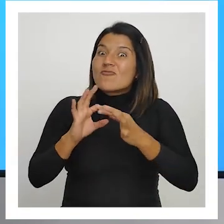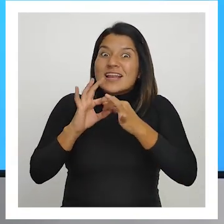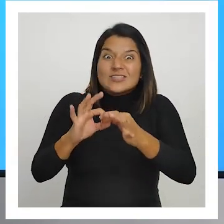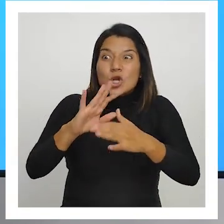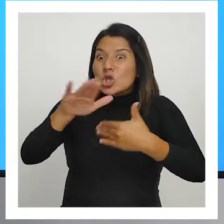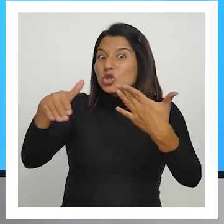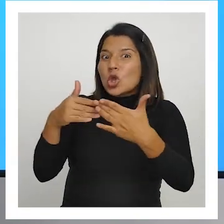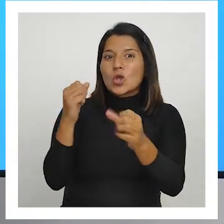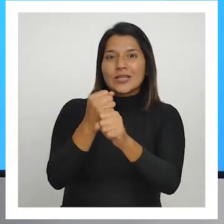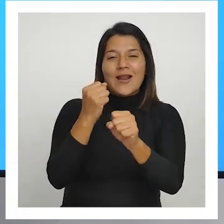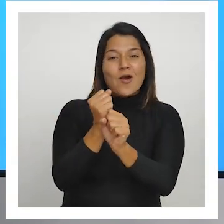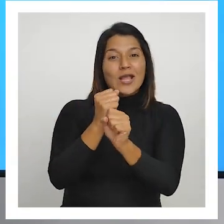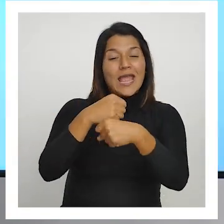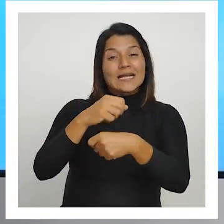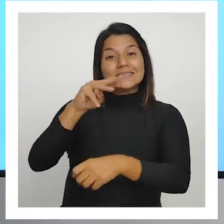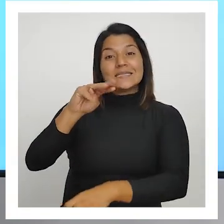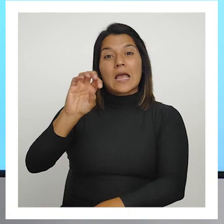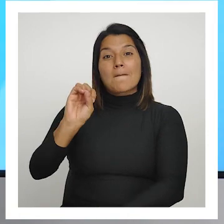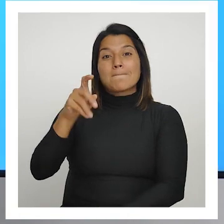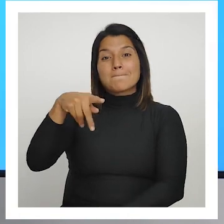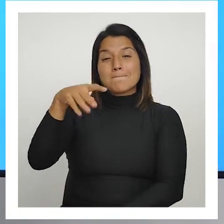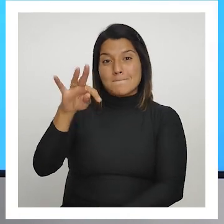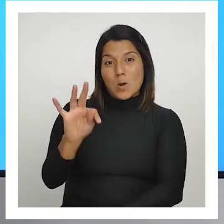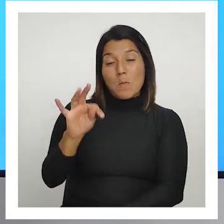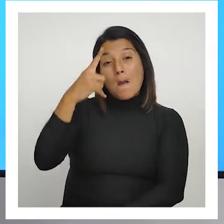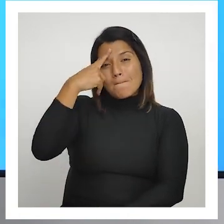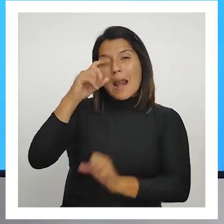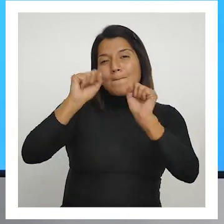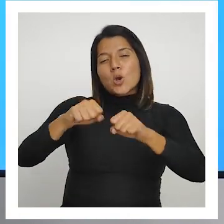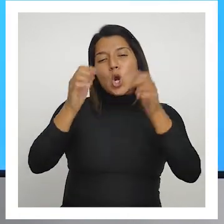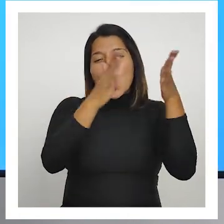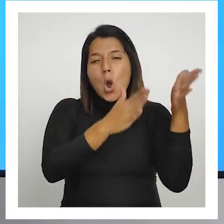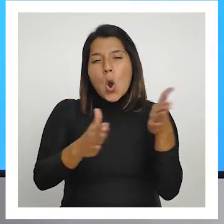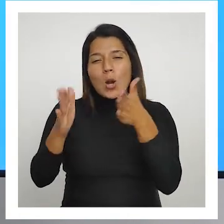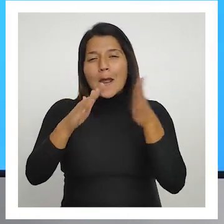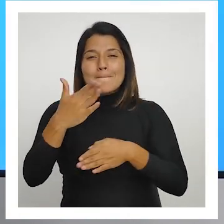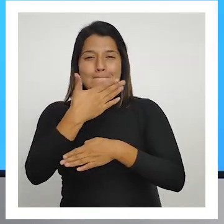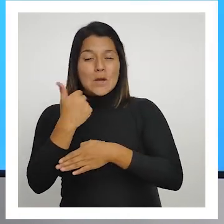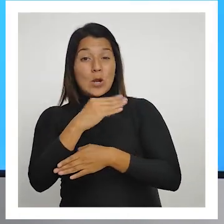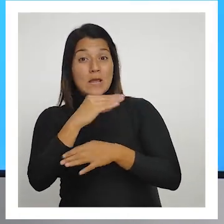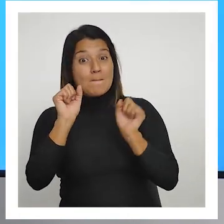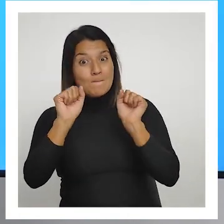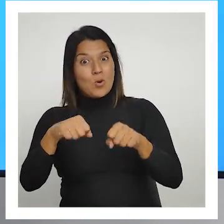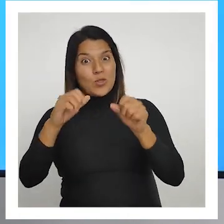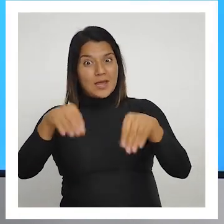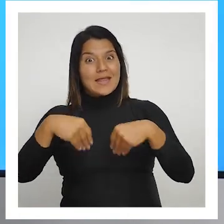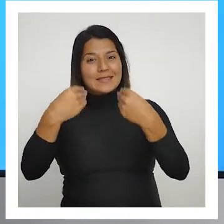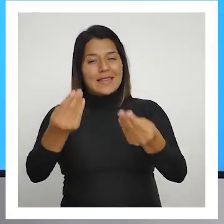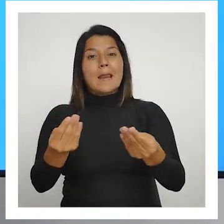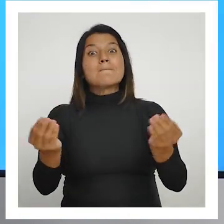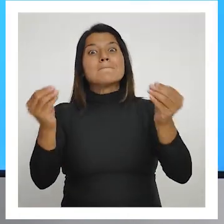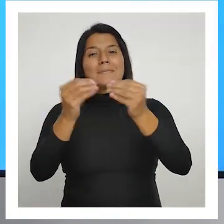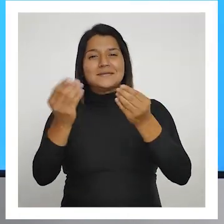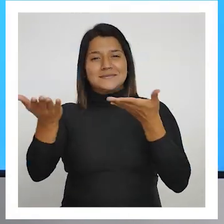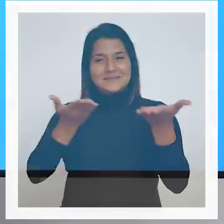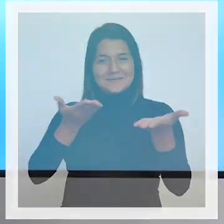está haciendo el Ministerio de Obras Públicas y Transportes para organizarse mejor y dar un mayor